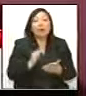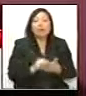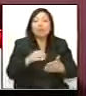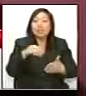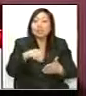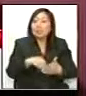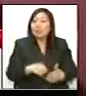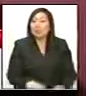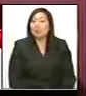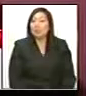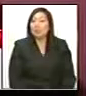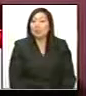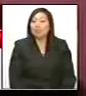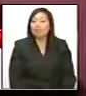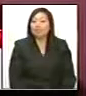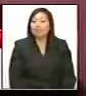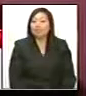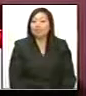cumplan.